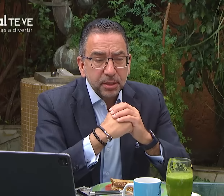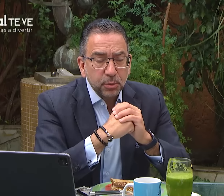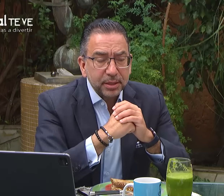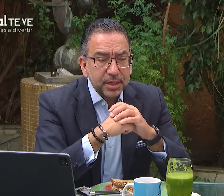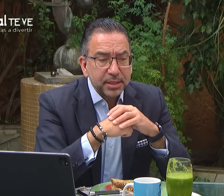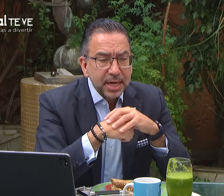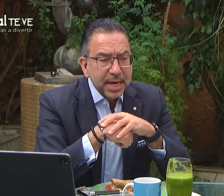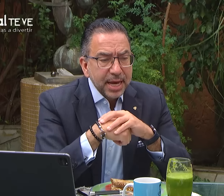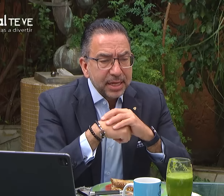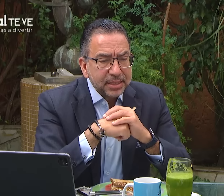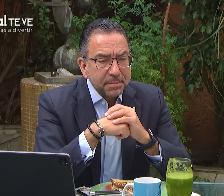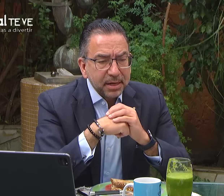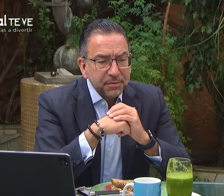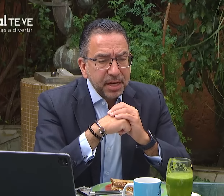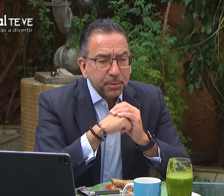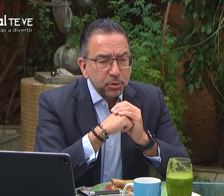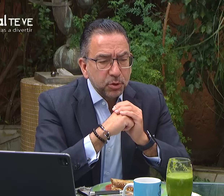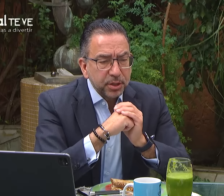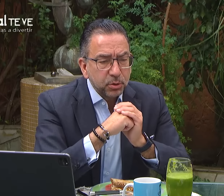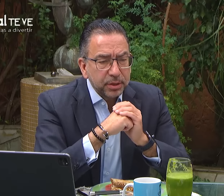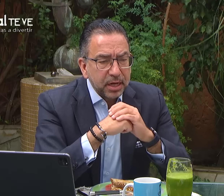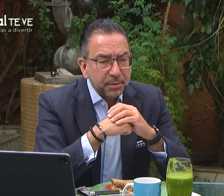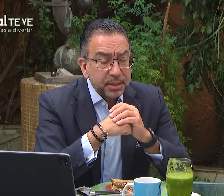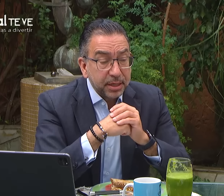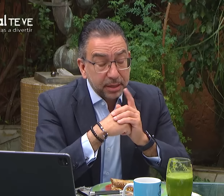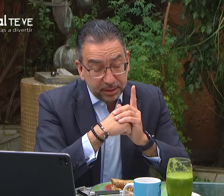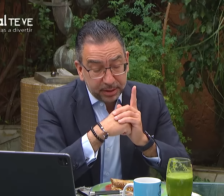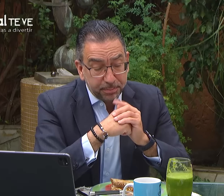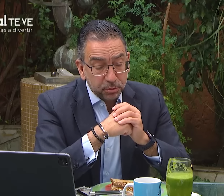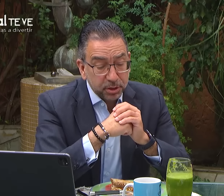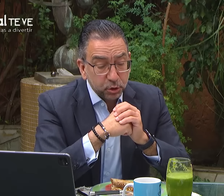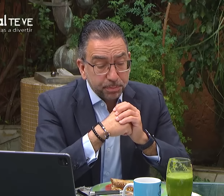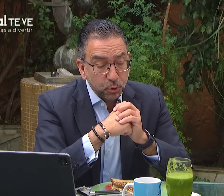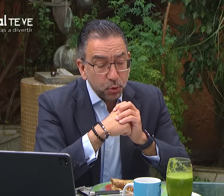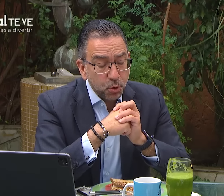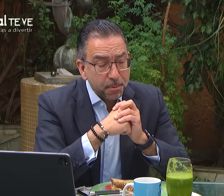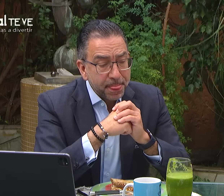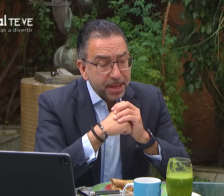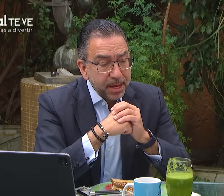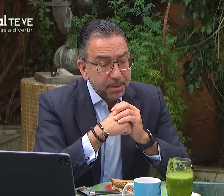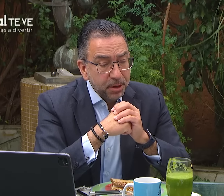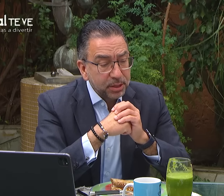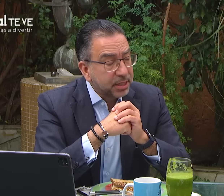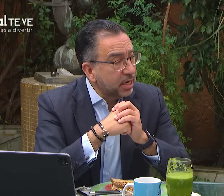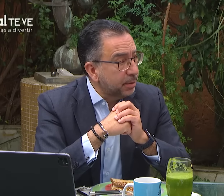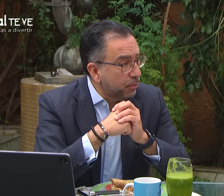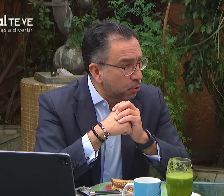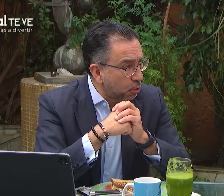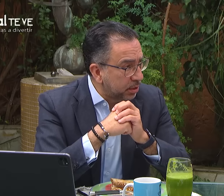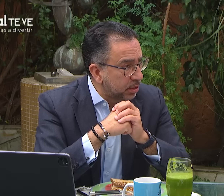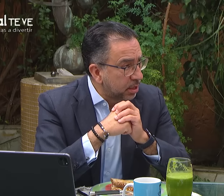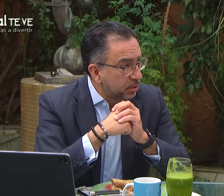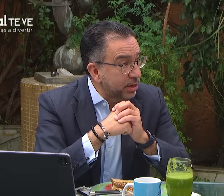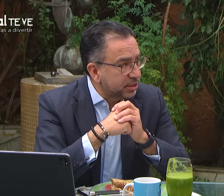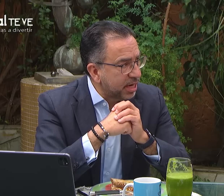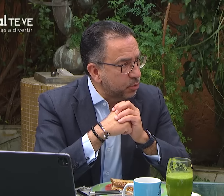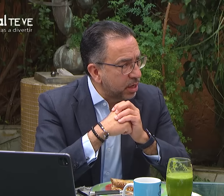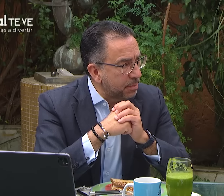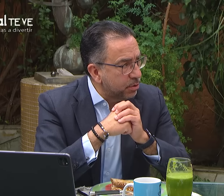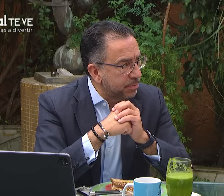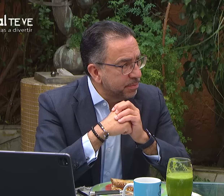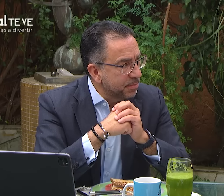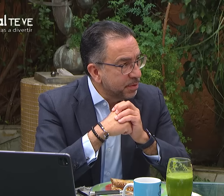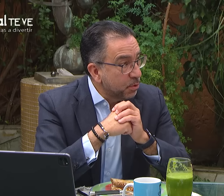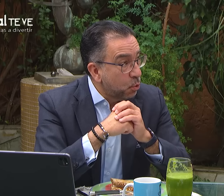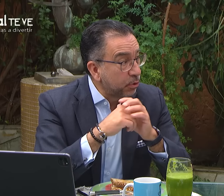que está diciendo Beatriz esta magnífica producción que hizo Televisa que que por cierto produjo Emilio azcar y Polo Gómez de un extraño